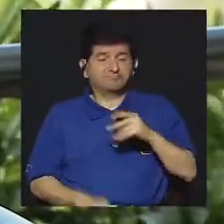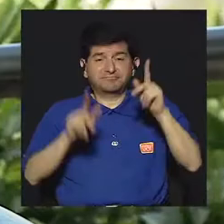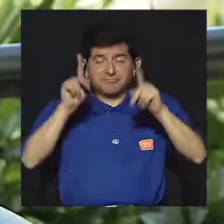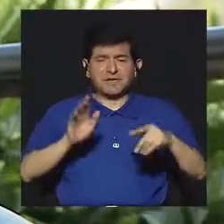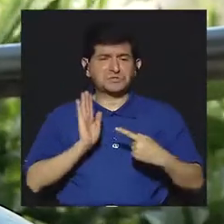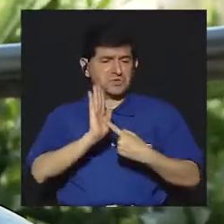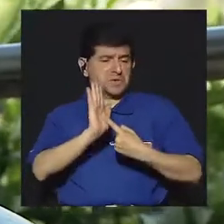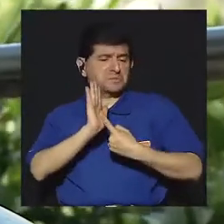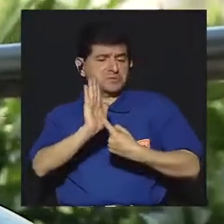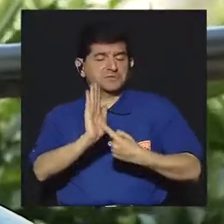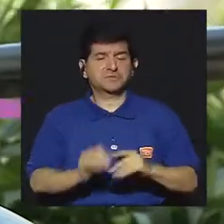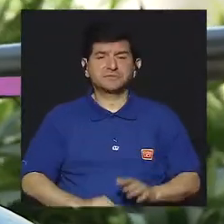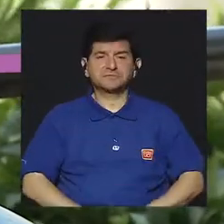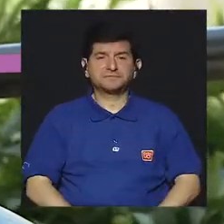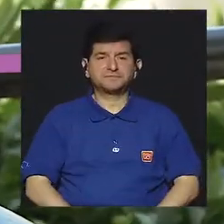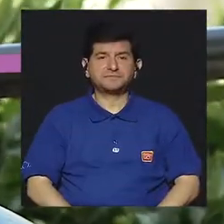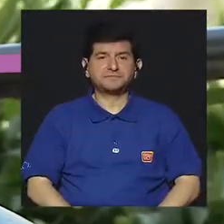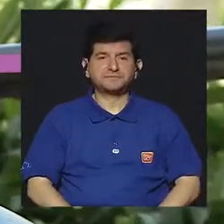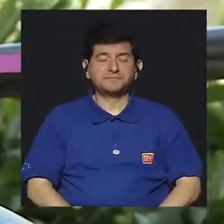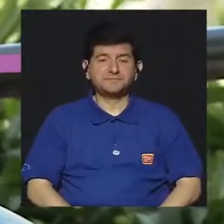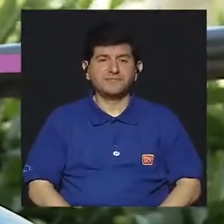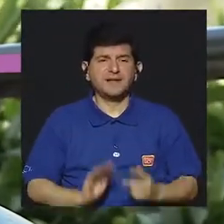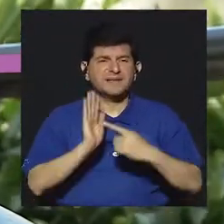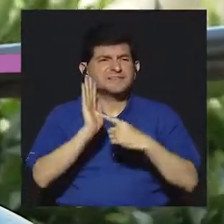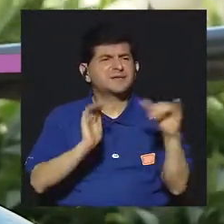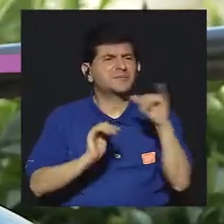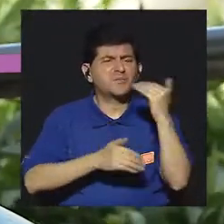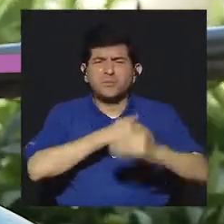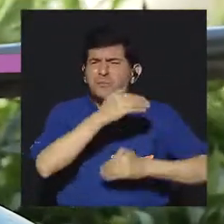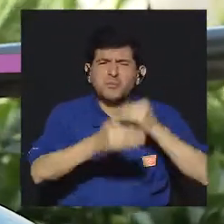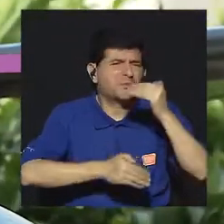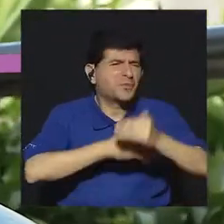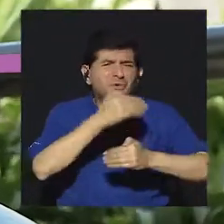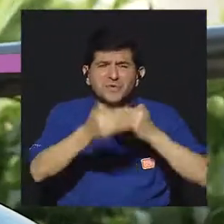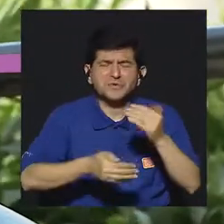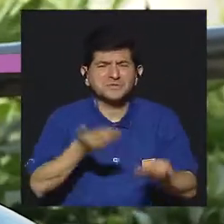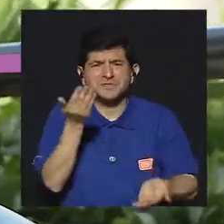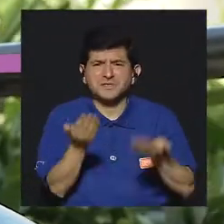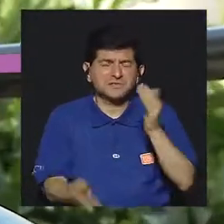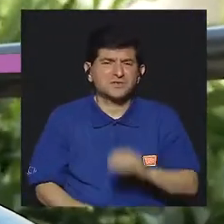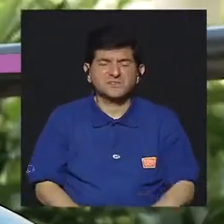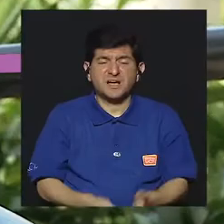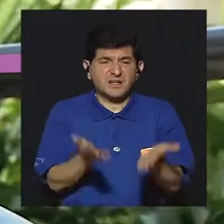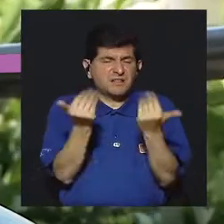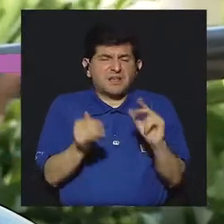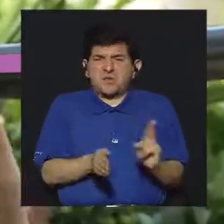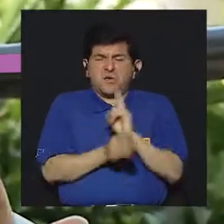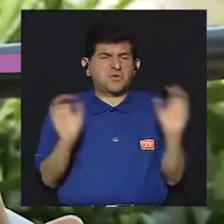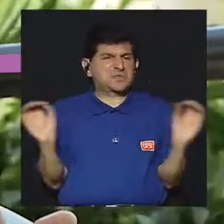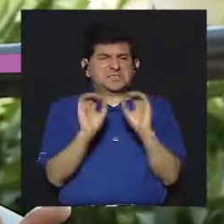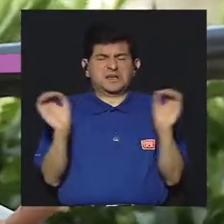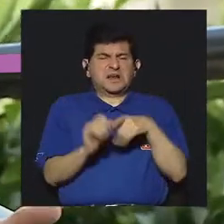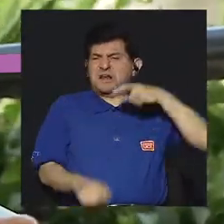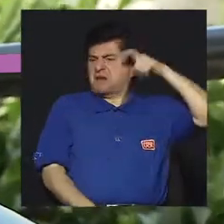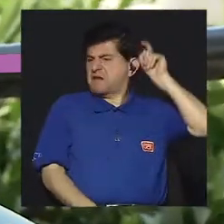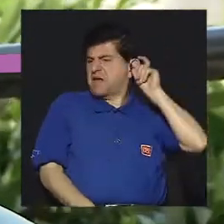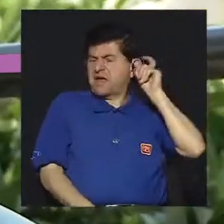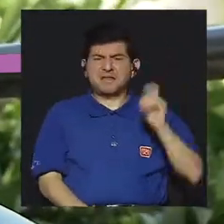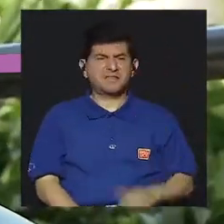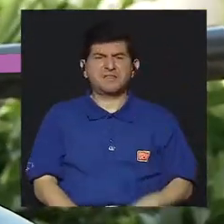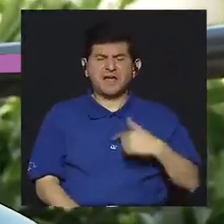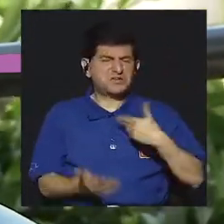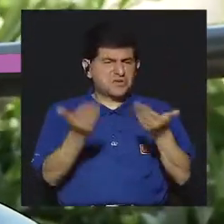estar también presentando, porque se presenta también un proceso de no querer usar ningún tipo de prótesis